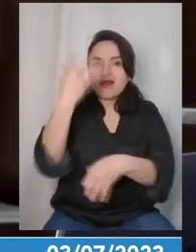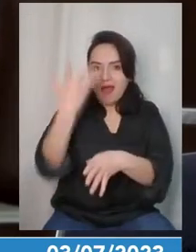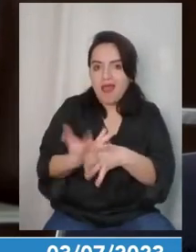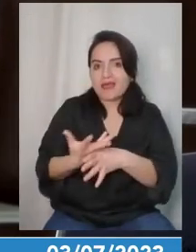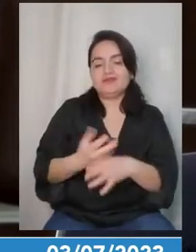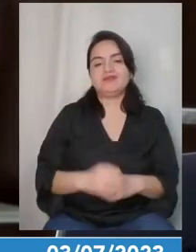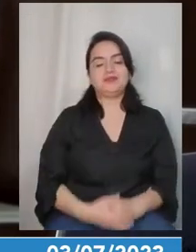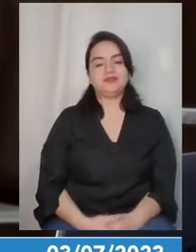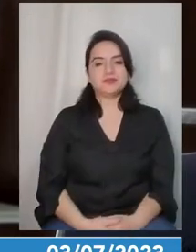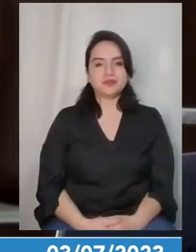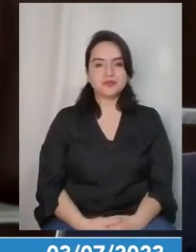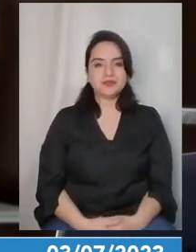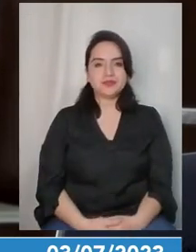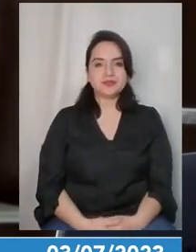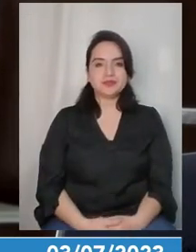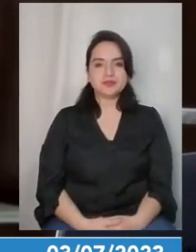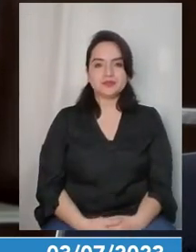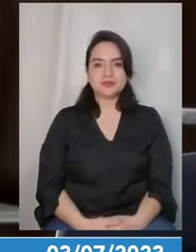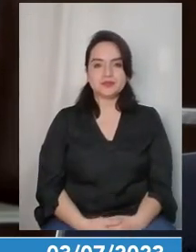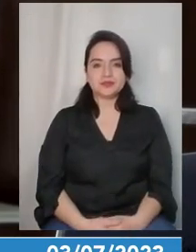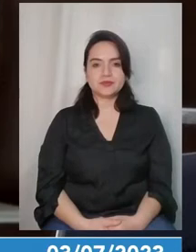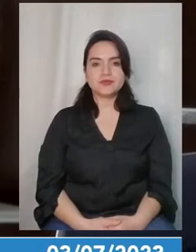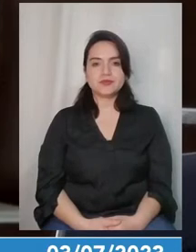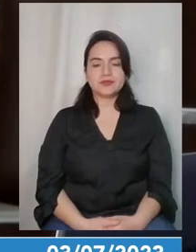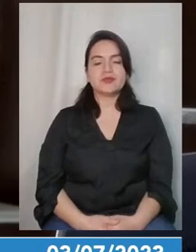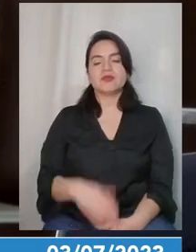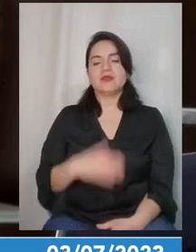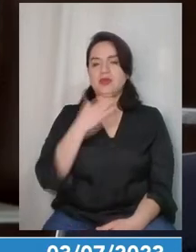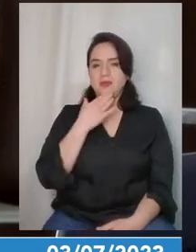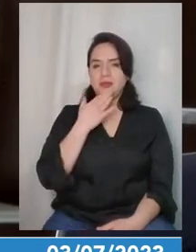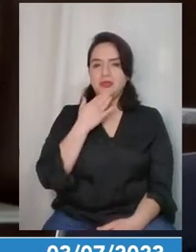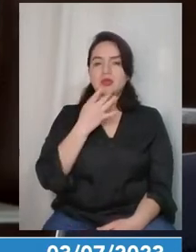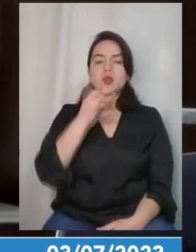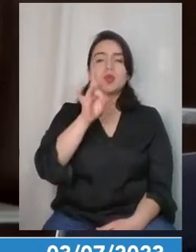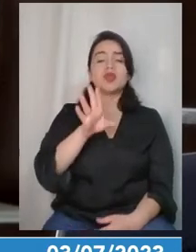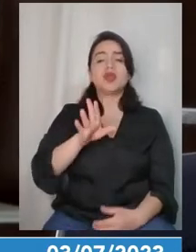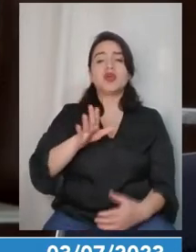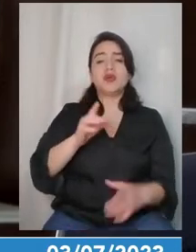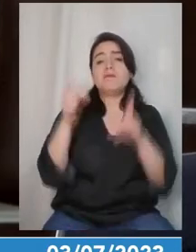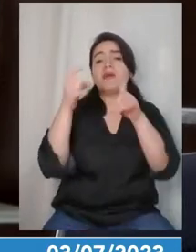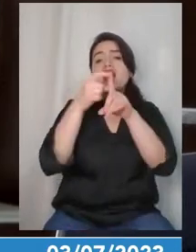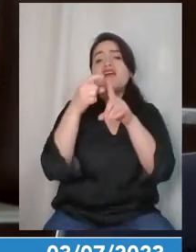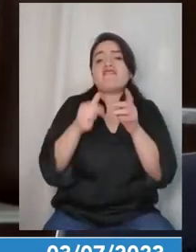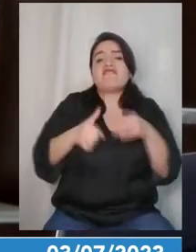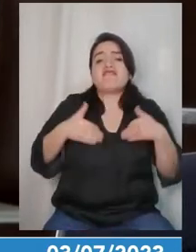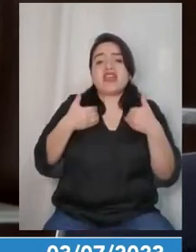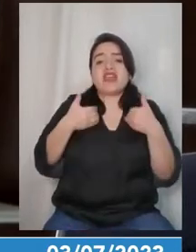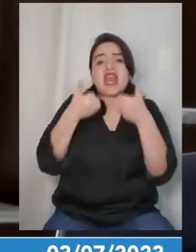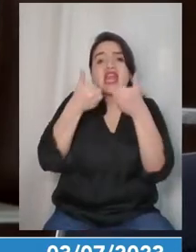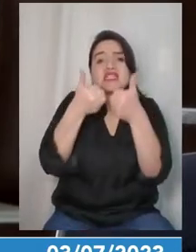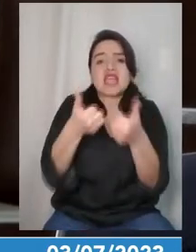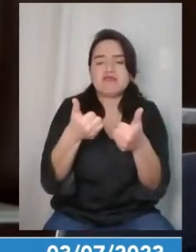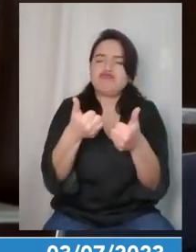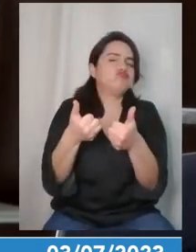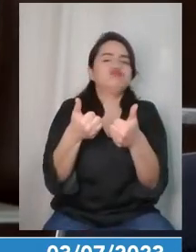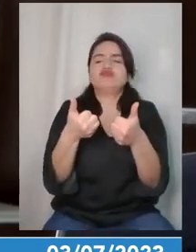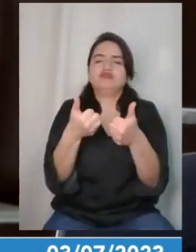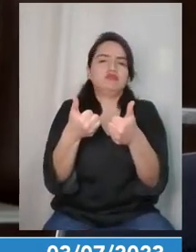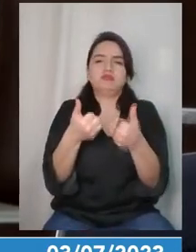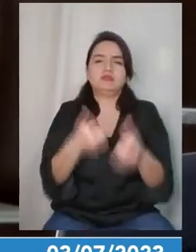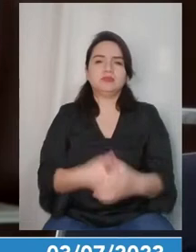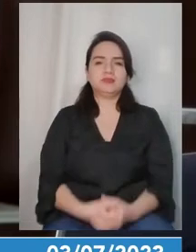tampoco basta con que se utilice un concepto de bienestar, toda vez que el bienestar se ha mencionado